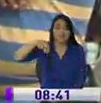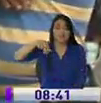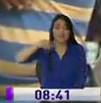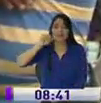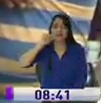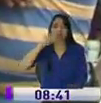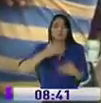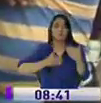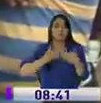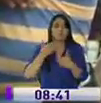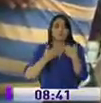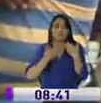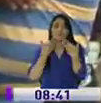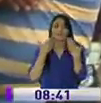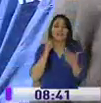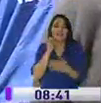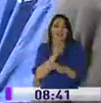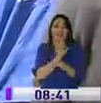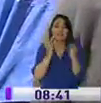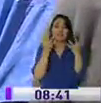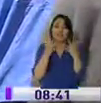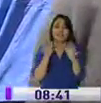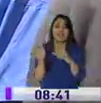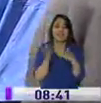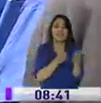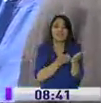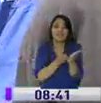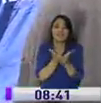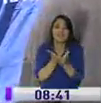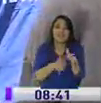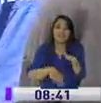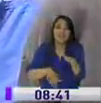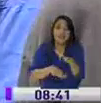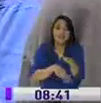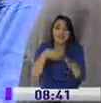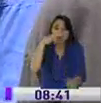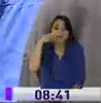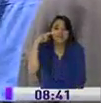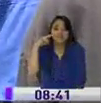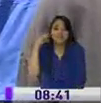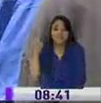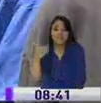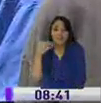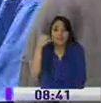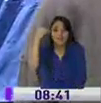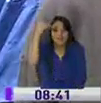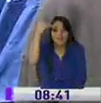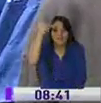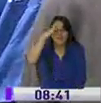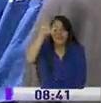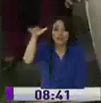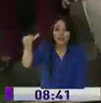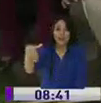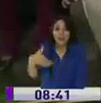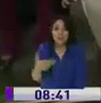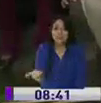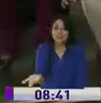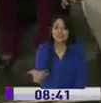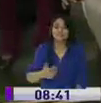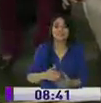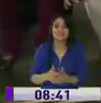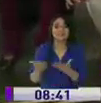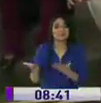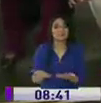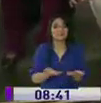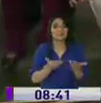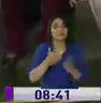que tenemos del agua limpia. Servicio básico para los niños, también para nosotros, para todo mismo. El evento se realizó